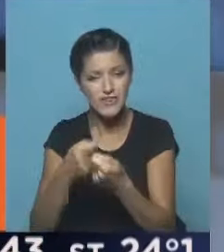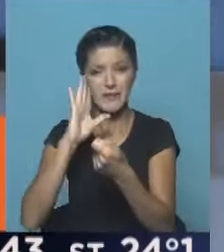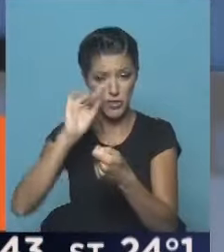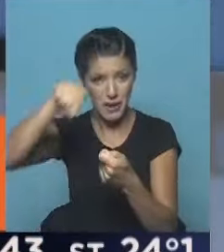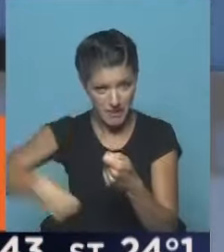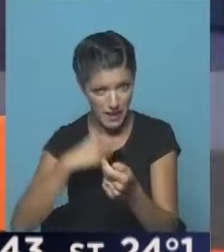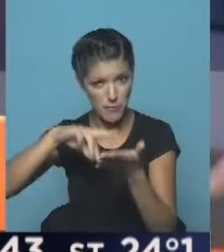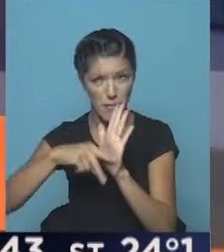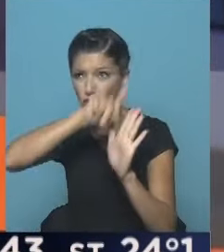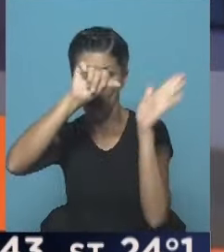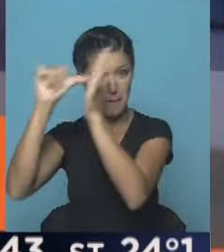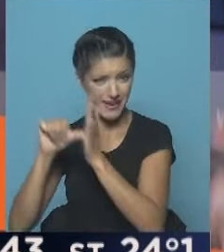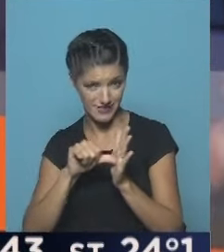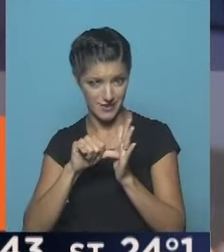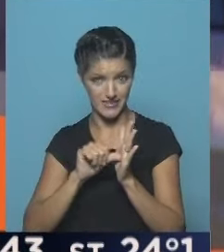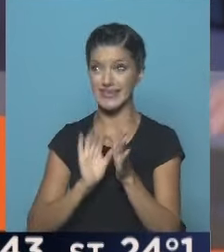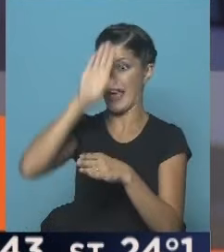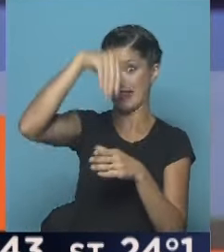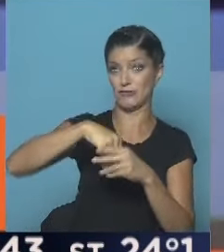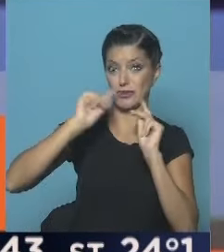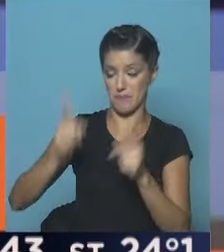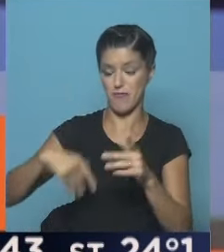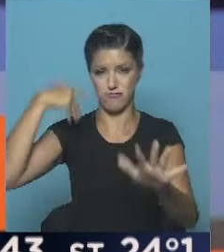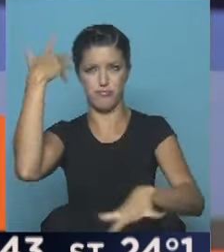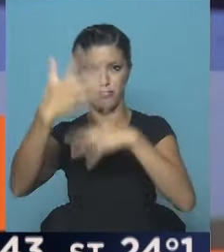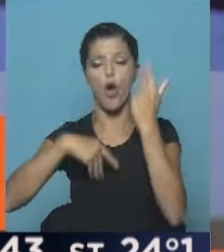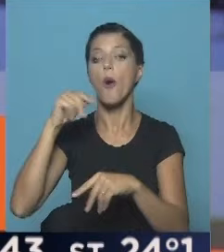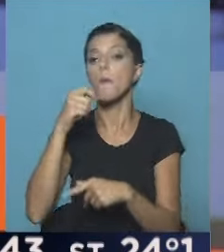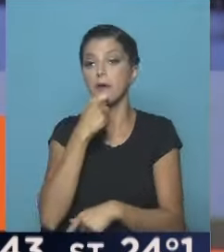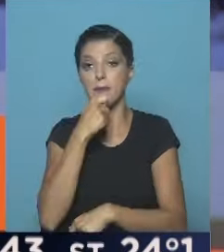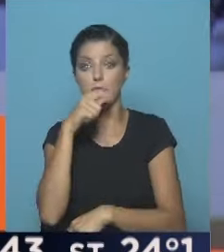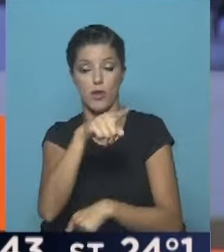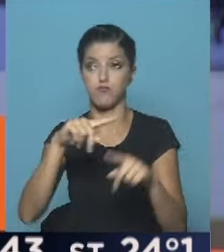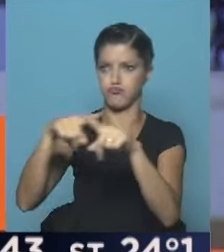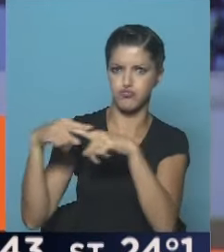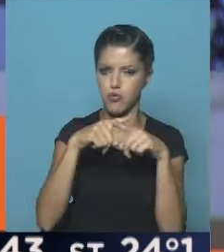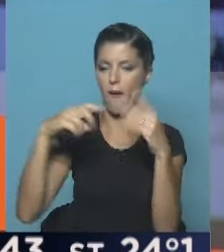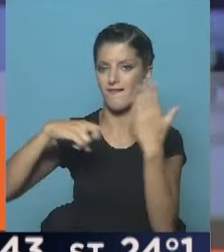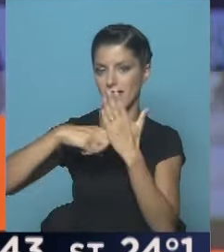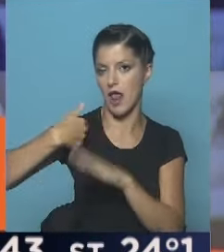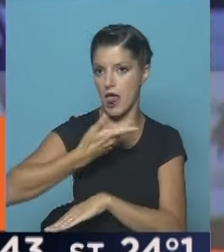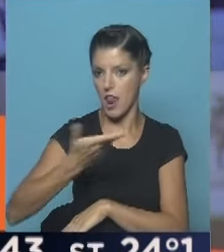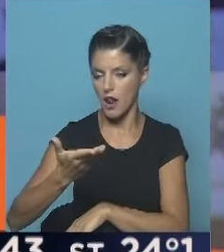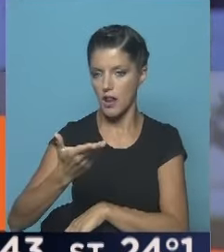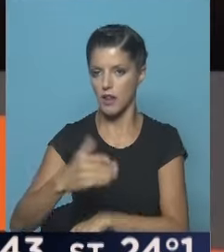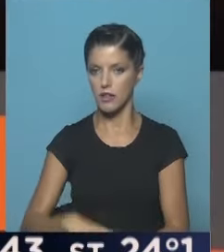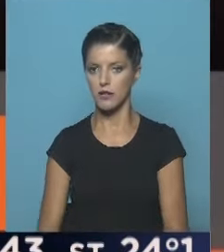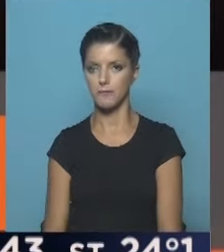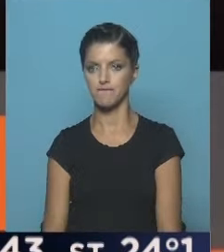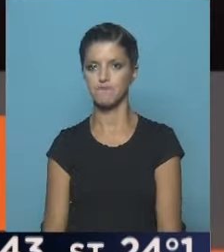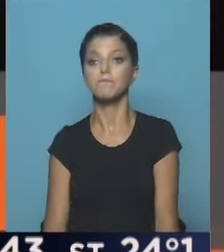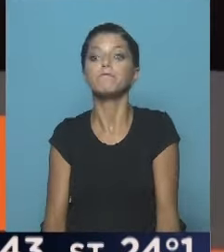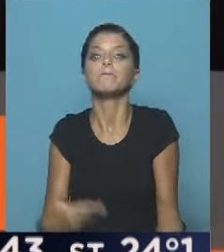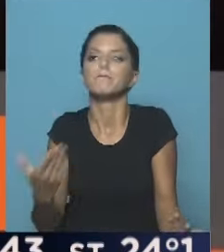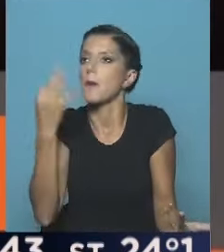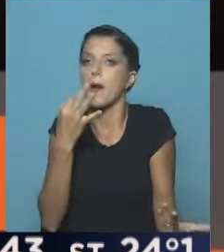problemas afuera y que le trajo problemas adentro, por ejemplo, con la fiscal general? Bueno, la gran pregunta es si efectivamente hubo un problema con